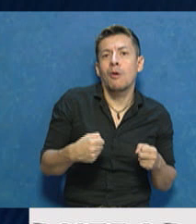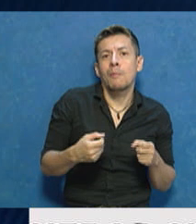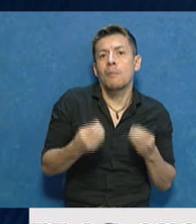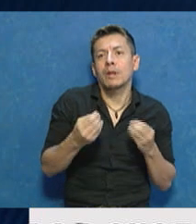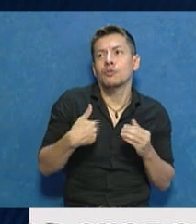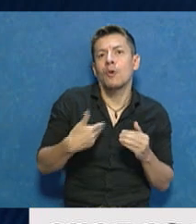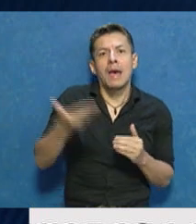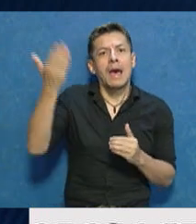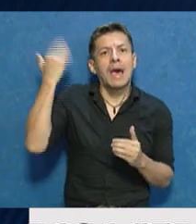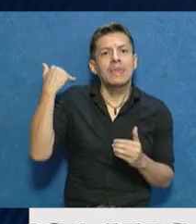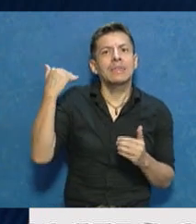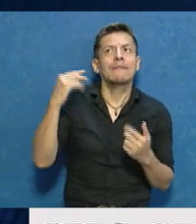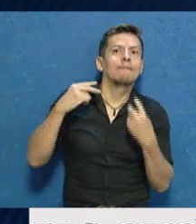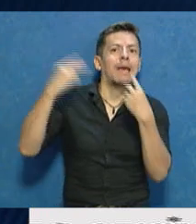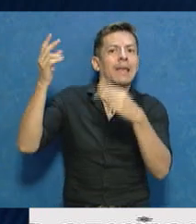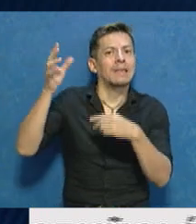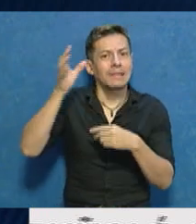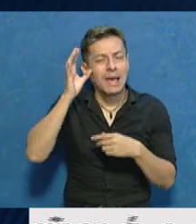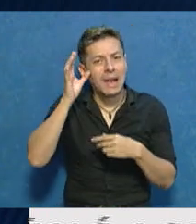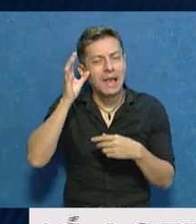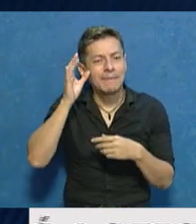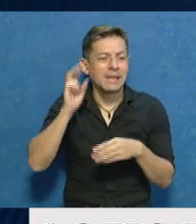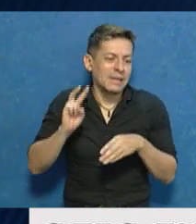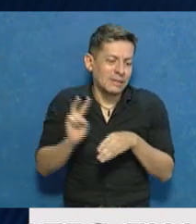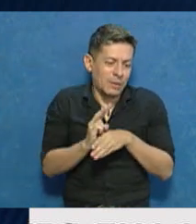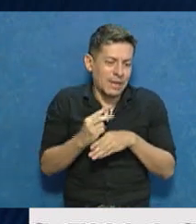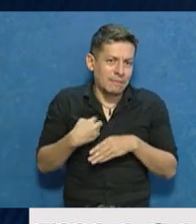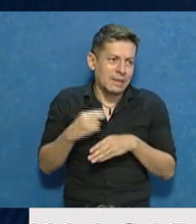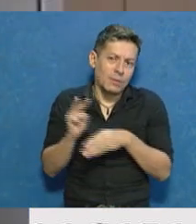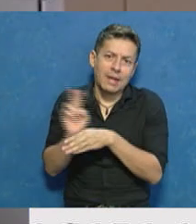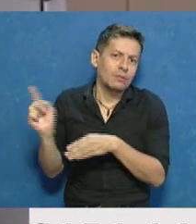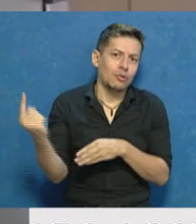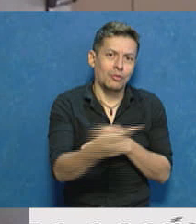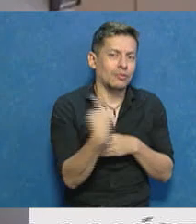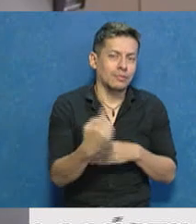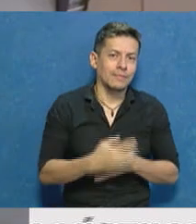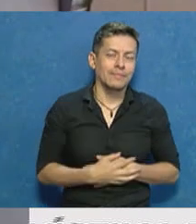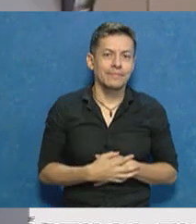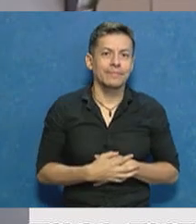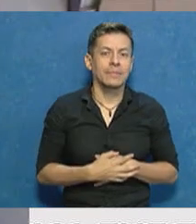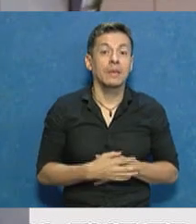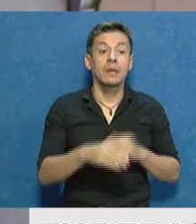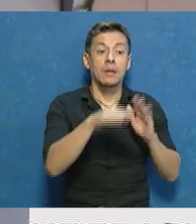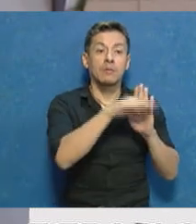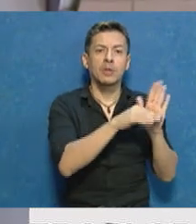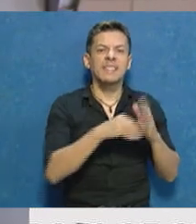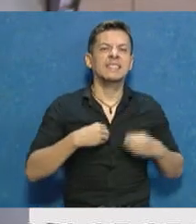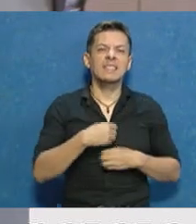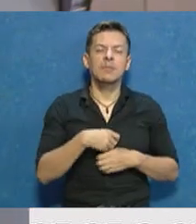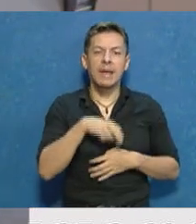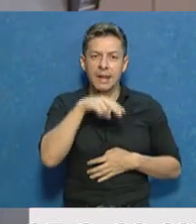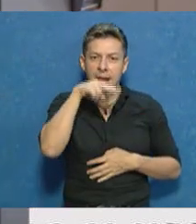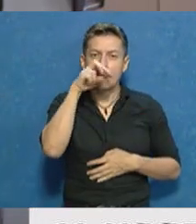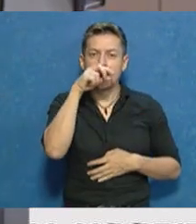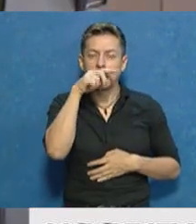antecedente de salud y obviamente para cuestión de seguridad para todos, más que nada por eso. Según el protocolo de síntomas respiratorios, se